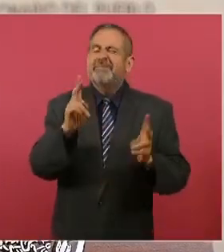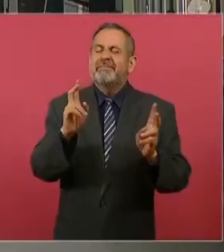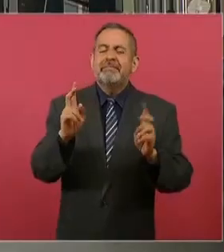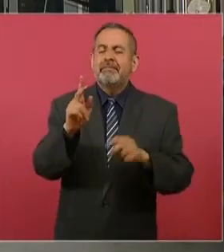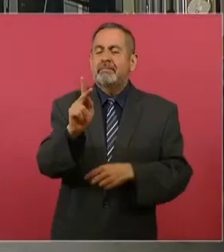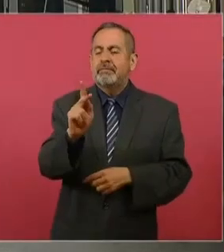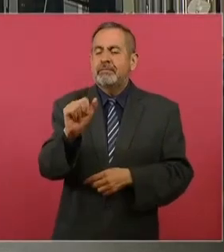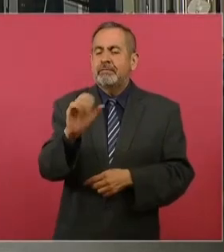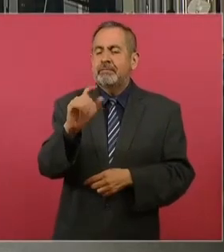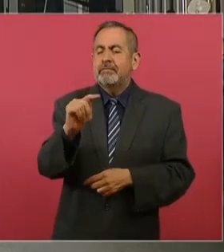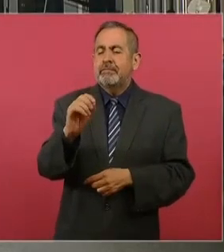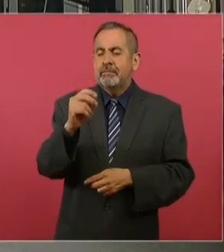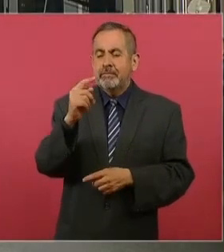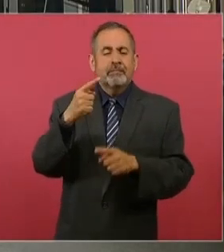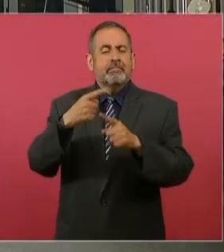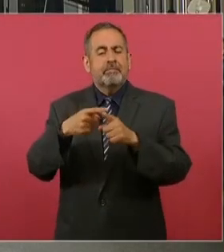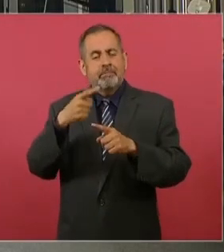México.